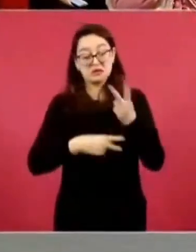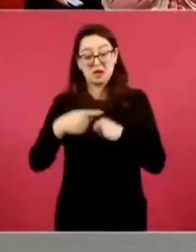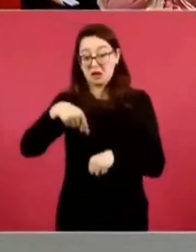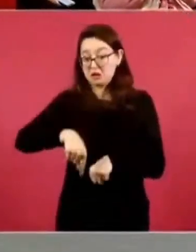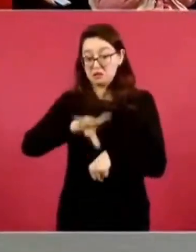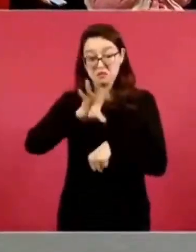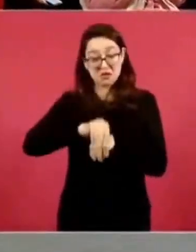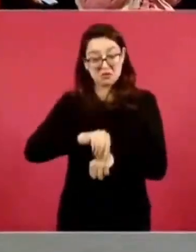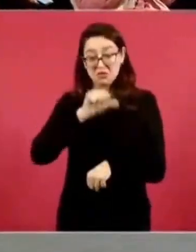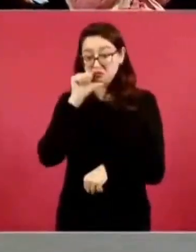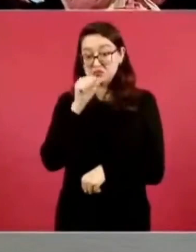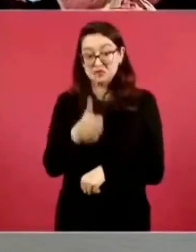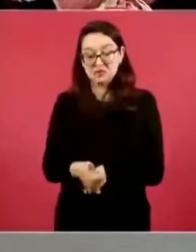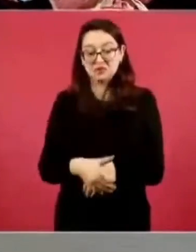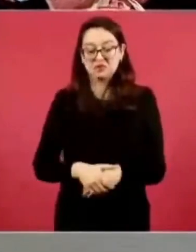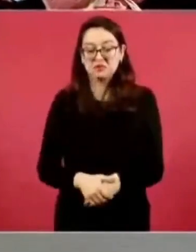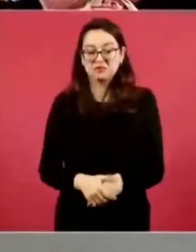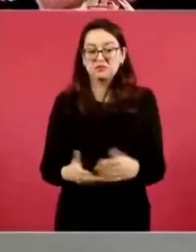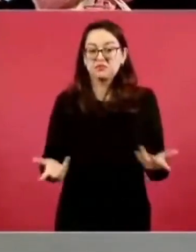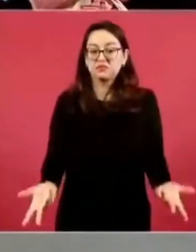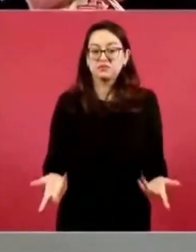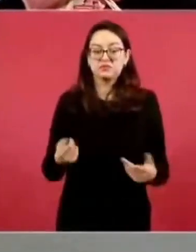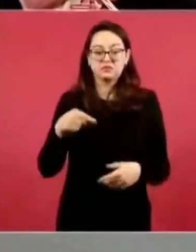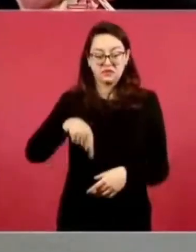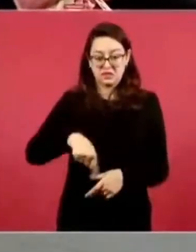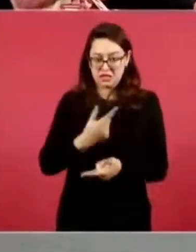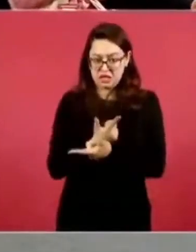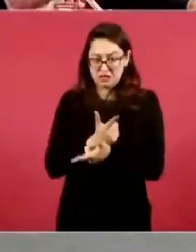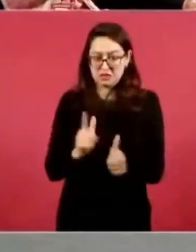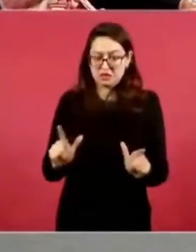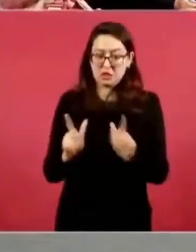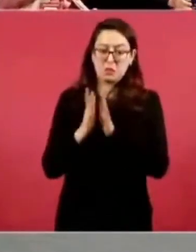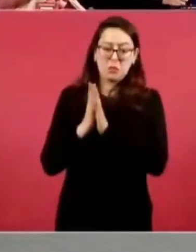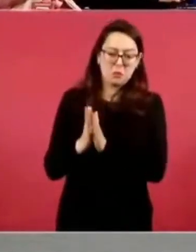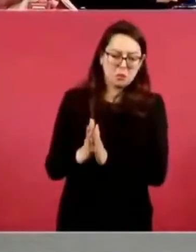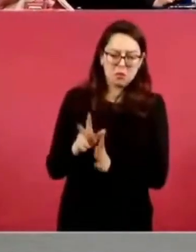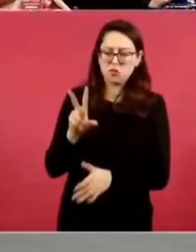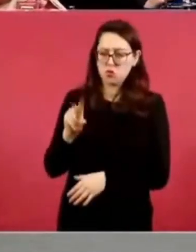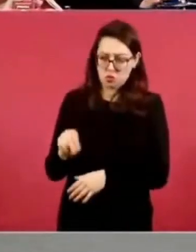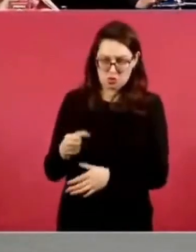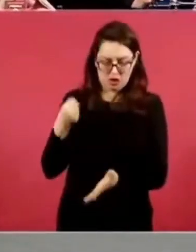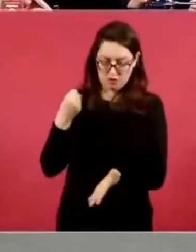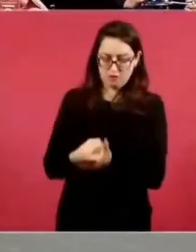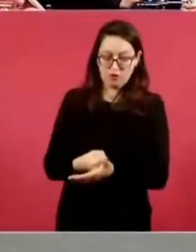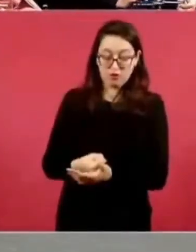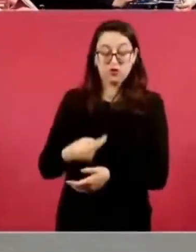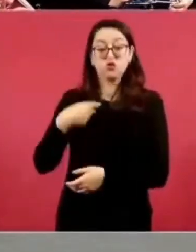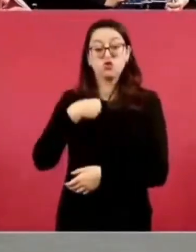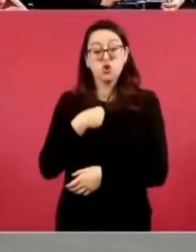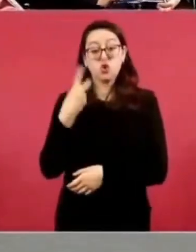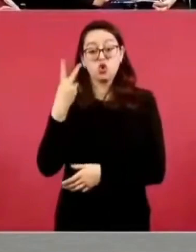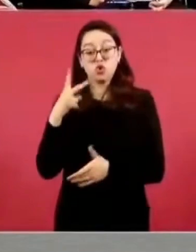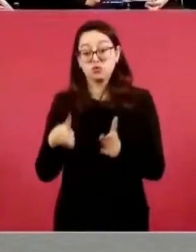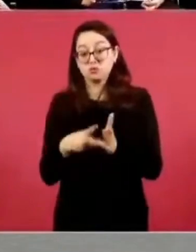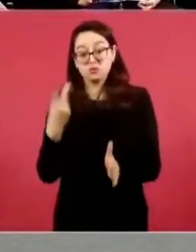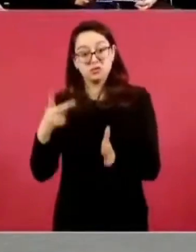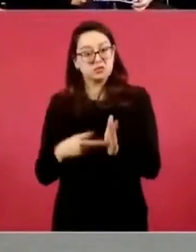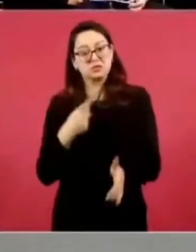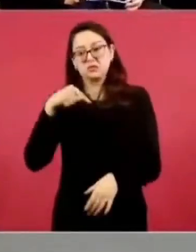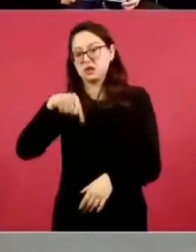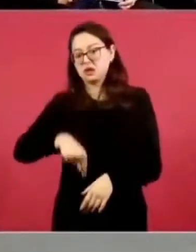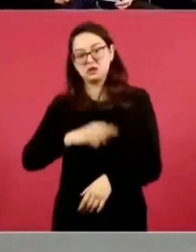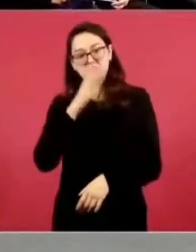Una vez usted dijo, la libertad no se implora, se conquista. Usted ha sido testigo que han sido 2 ocasiones que me ha bloqueado las entradas